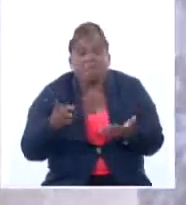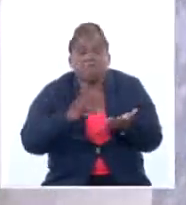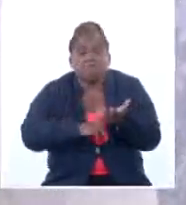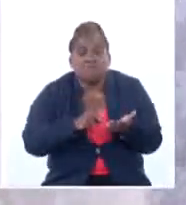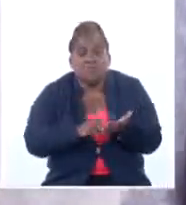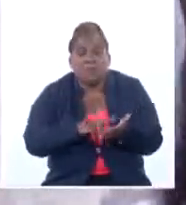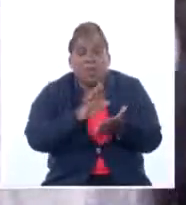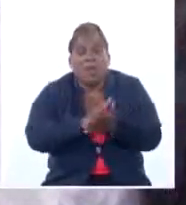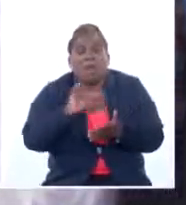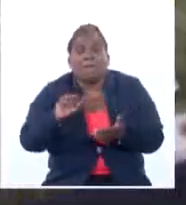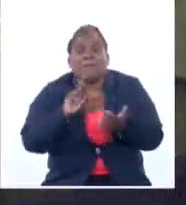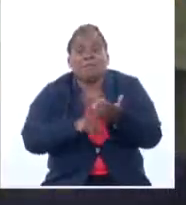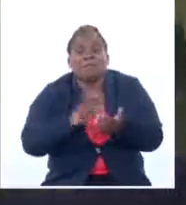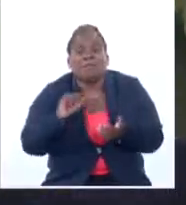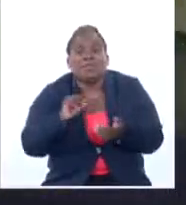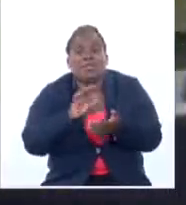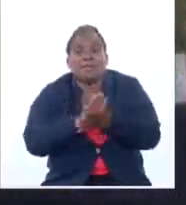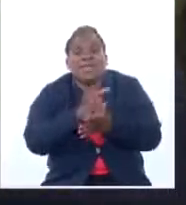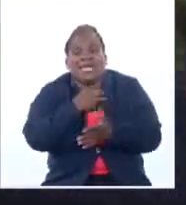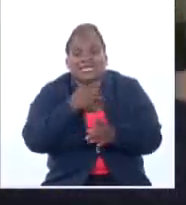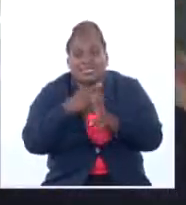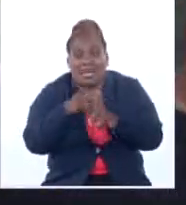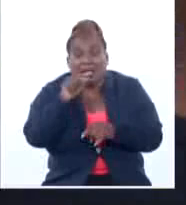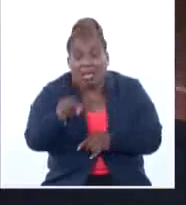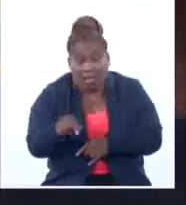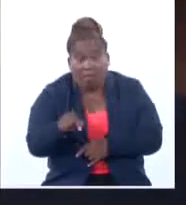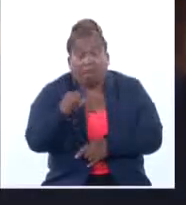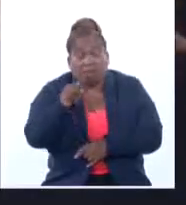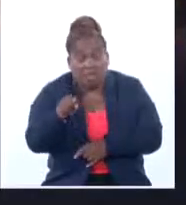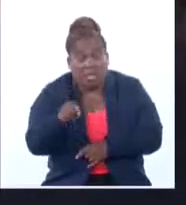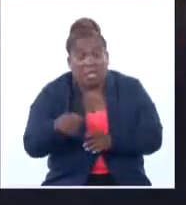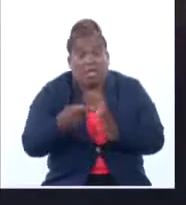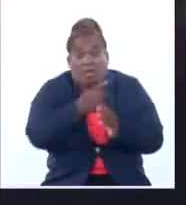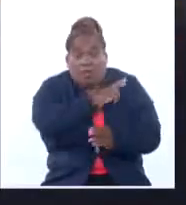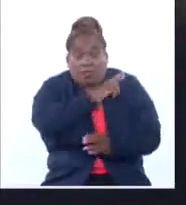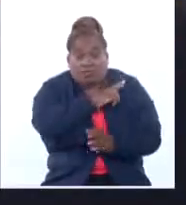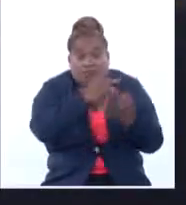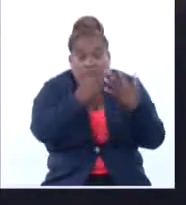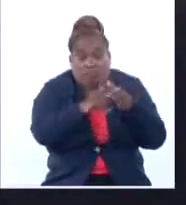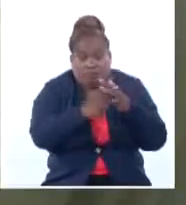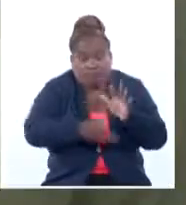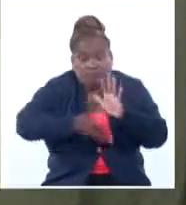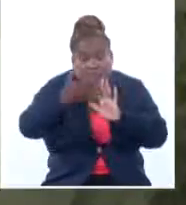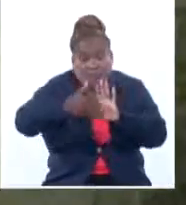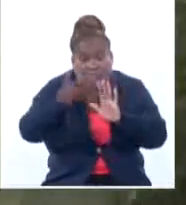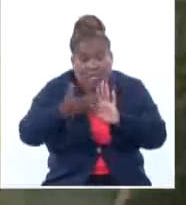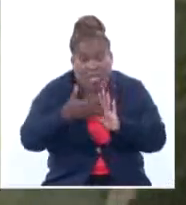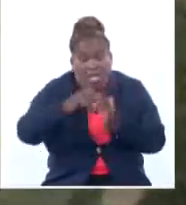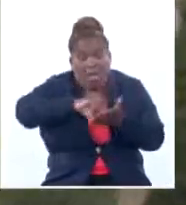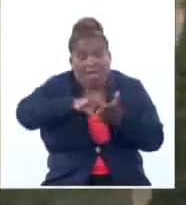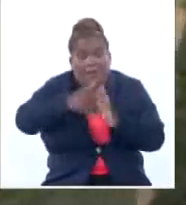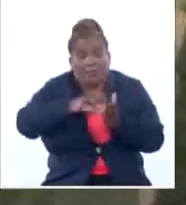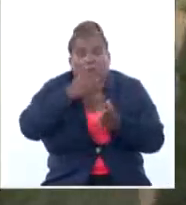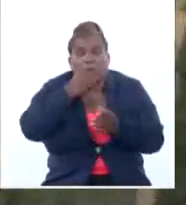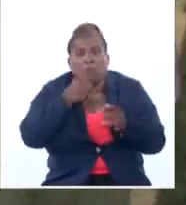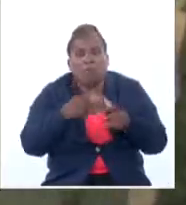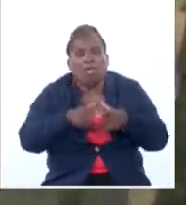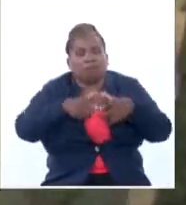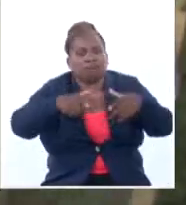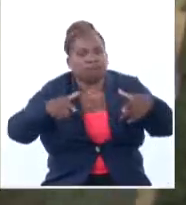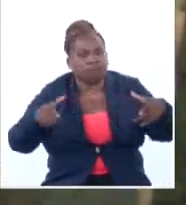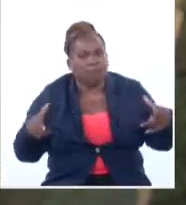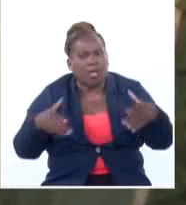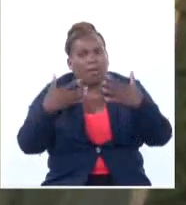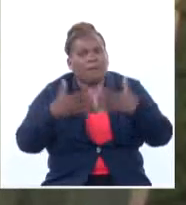rehabilitación de las viviendas afectadas por el último evento meteorológico, y que a partir de los proyectos que tiene el municipio, podría ampliar su gestión a la